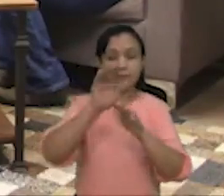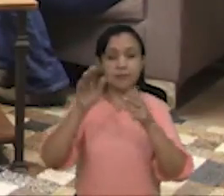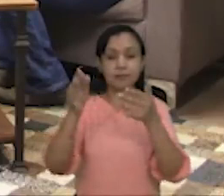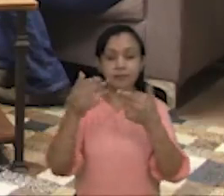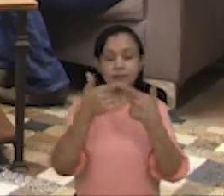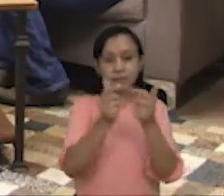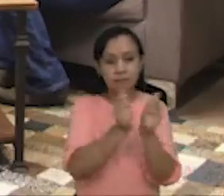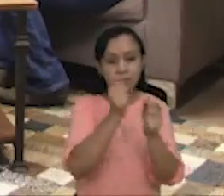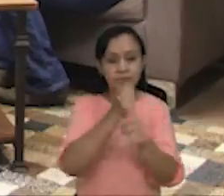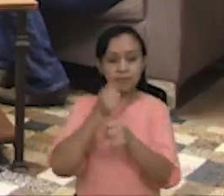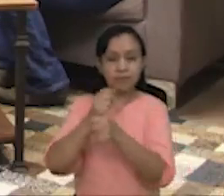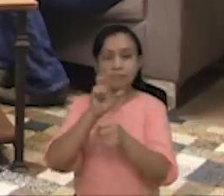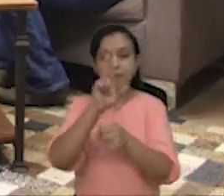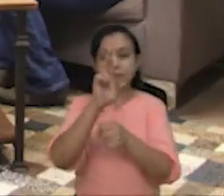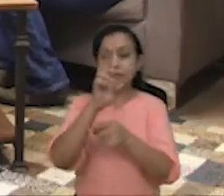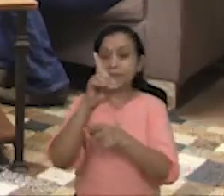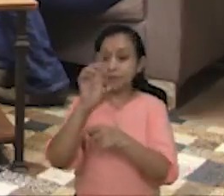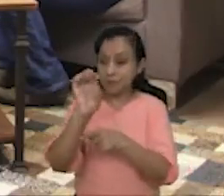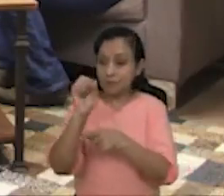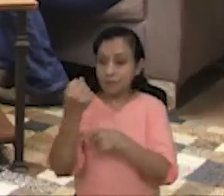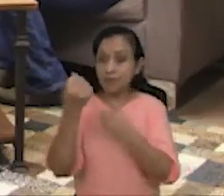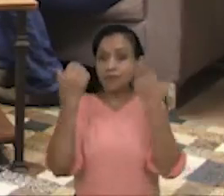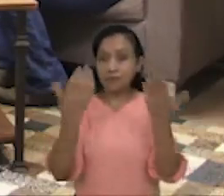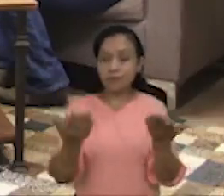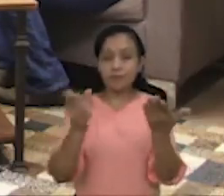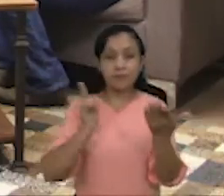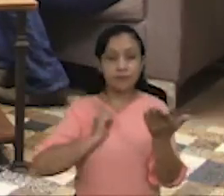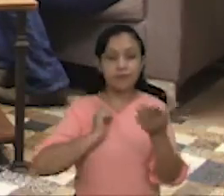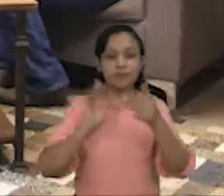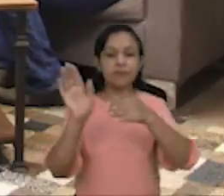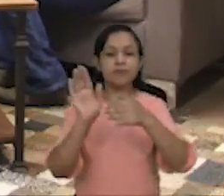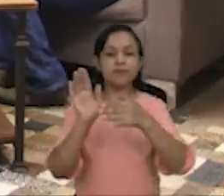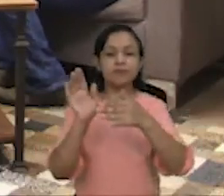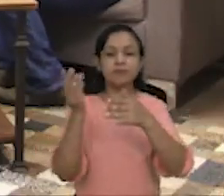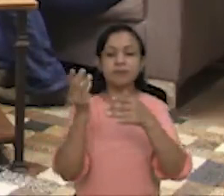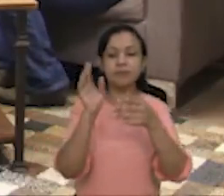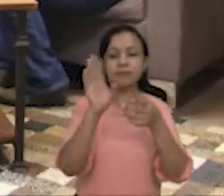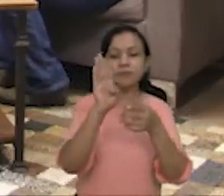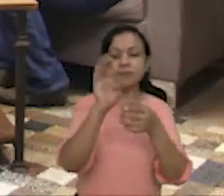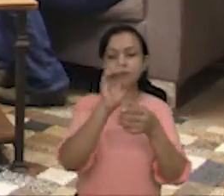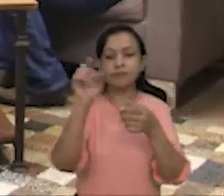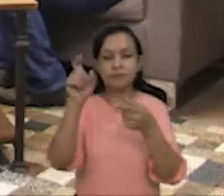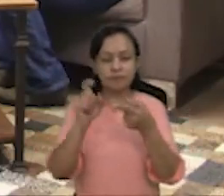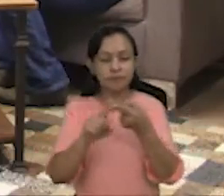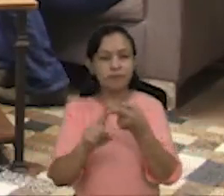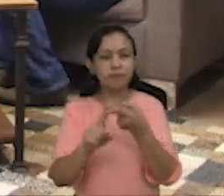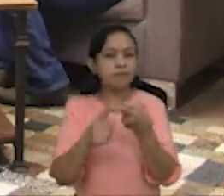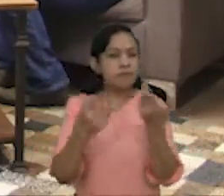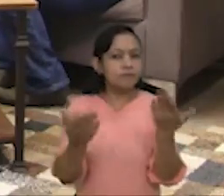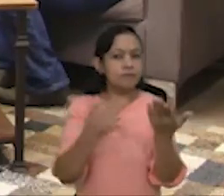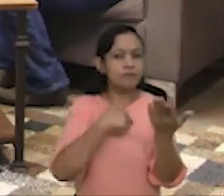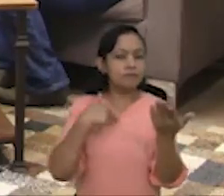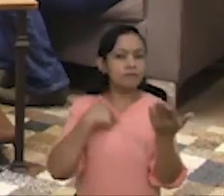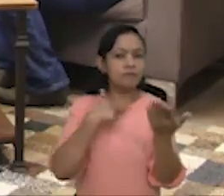estructura logística que tienen las redes, ¿verdad? Y tenés los bancos de los llamados bots, que lo